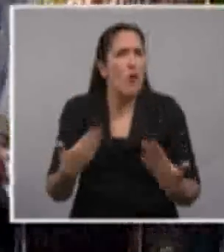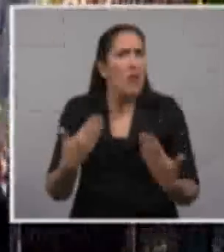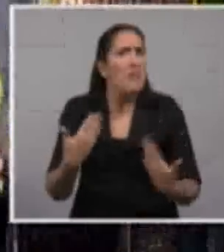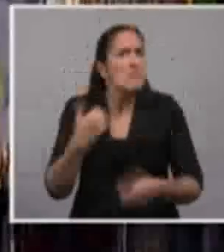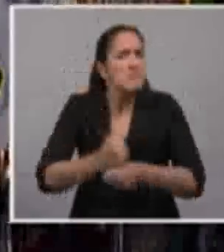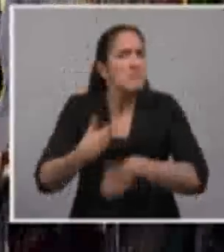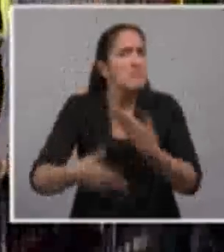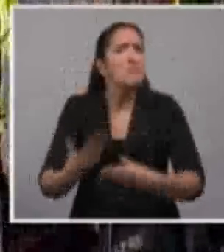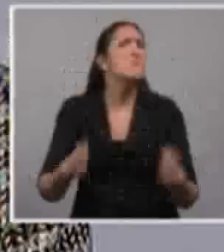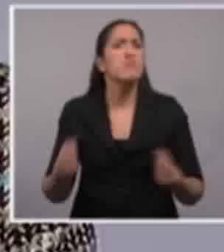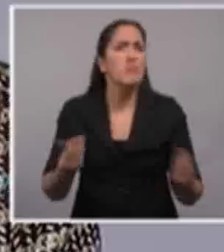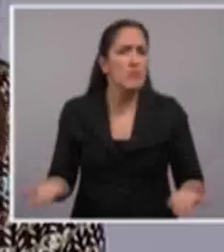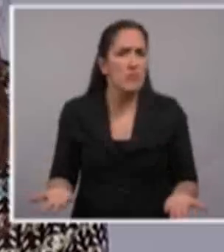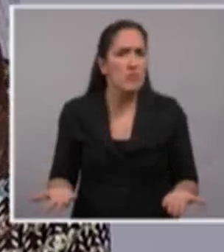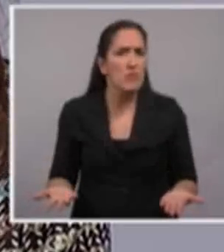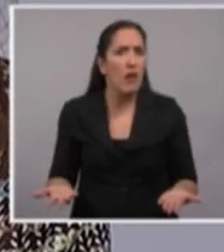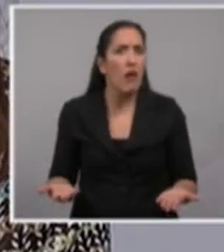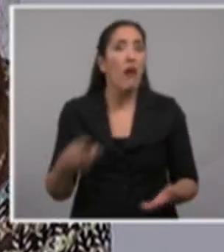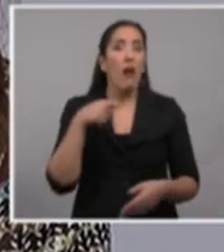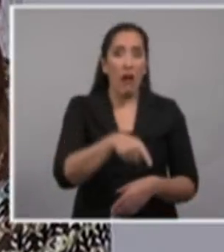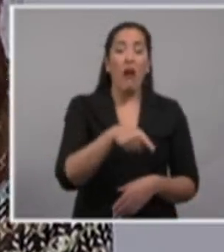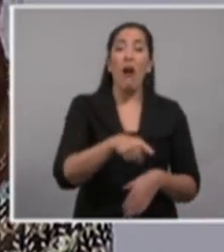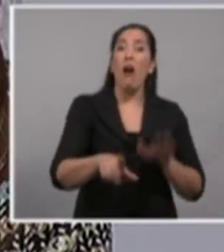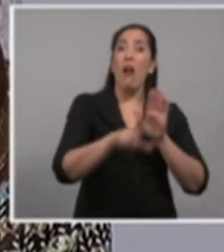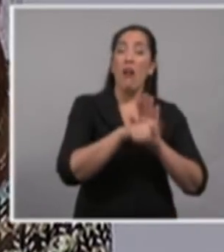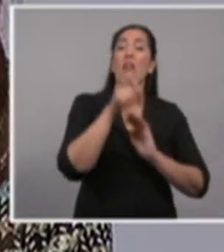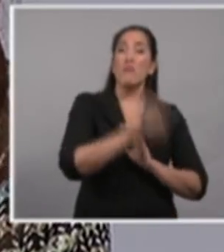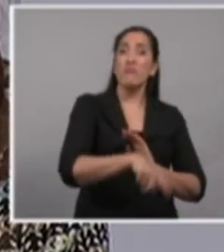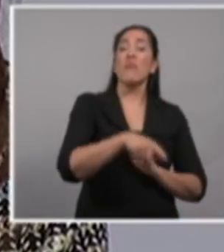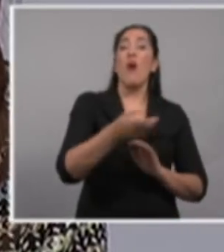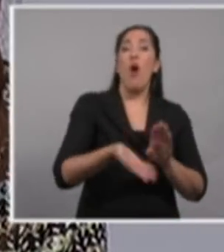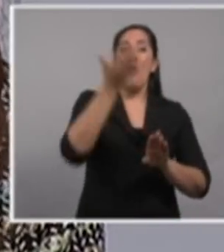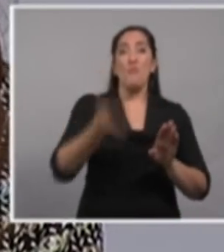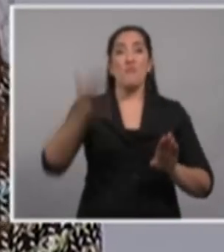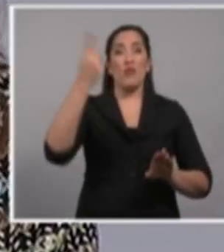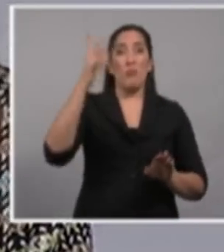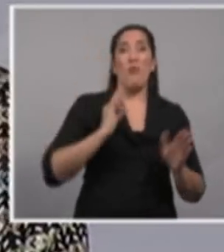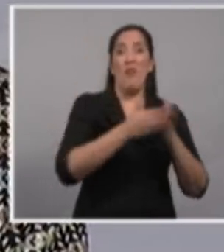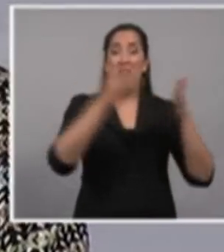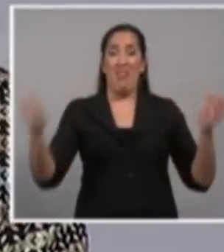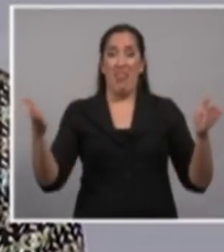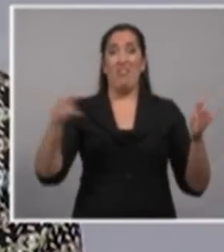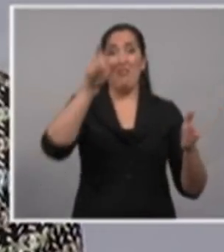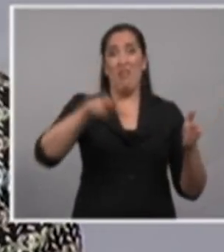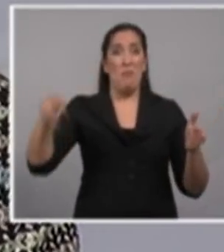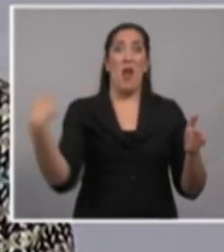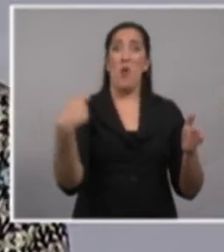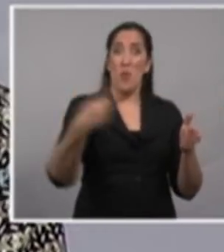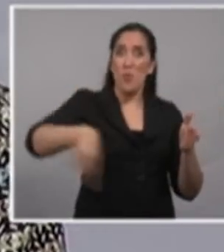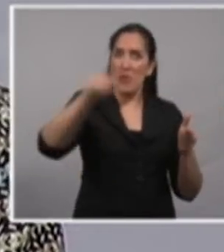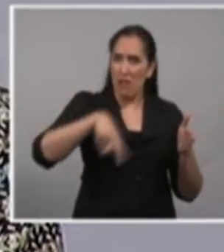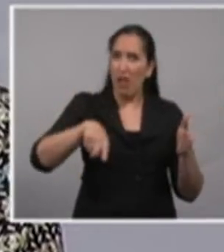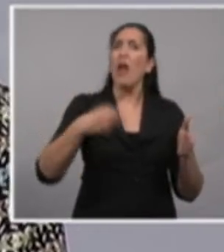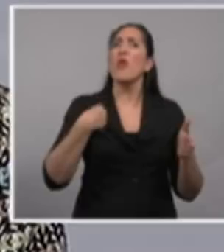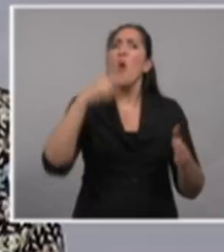Lo pudimos hacer, lo de la movilidad jubilatoria con dos aumentos, luego que